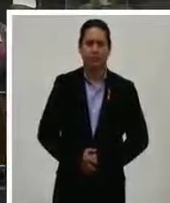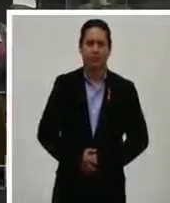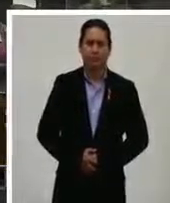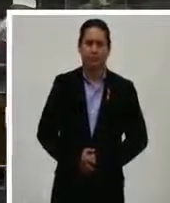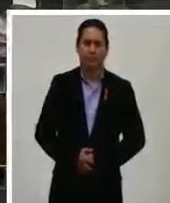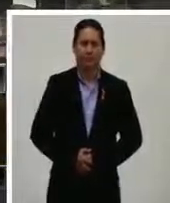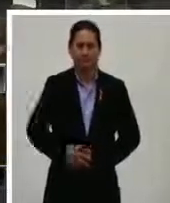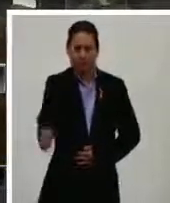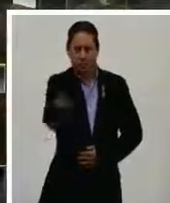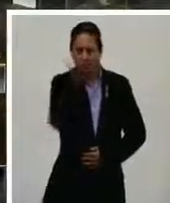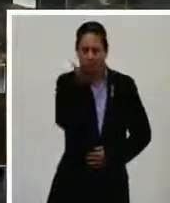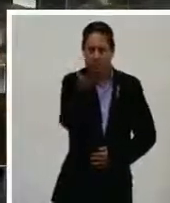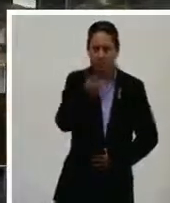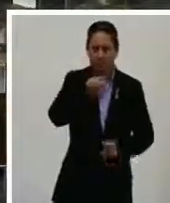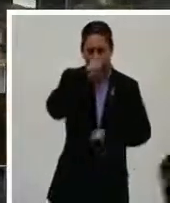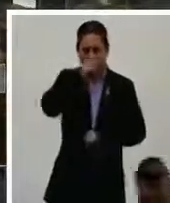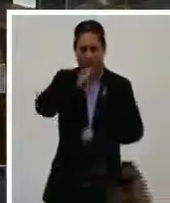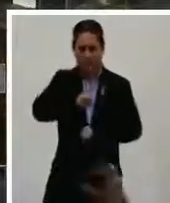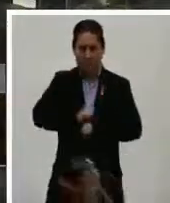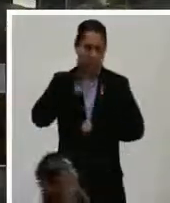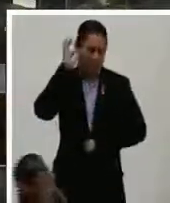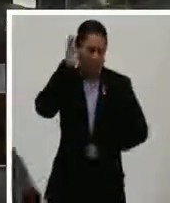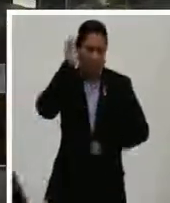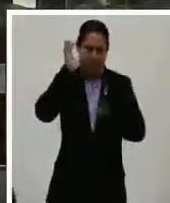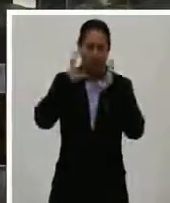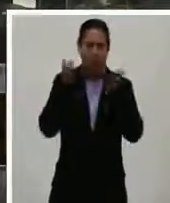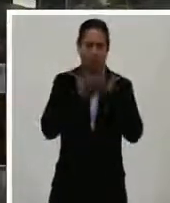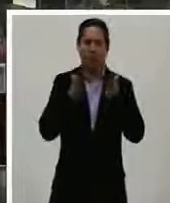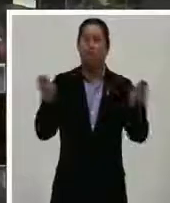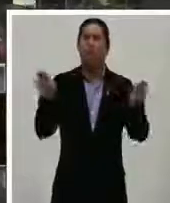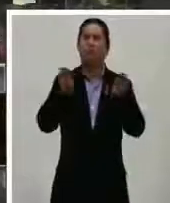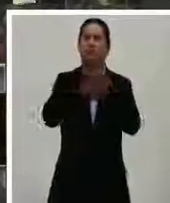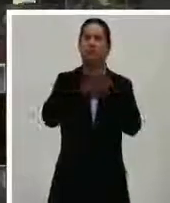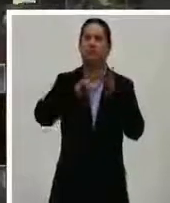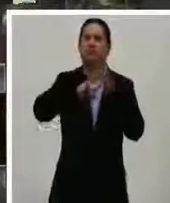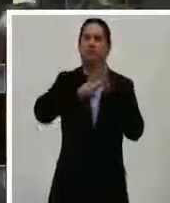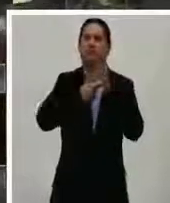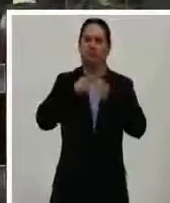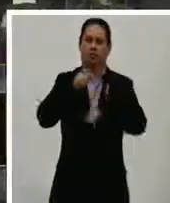solicitó a la secretaria cierra el sistema electrónico